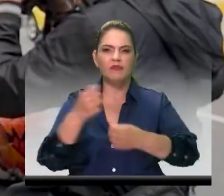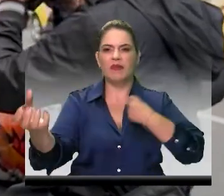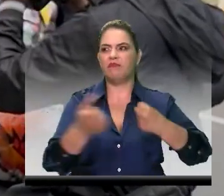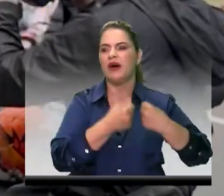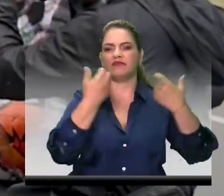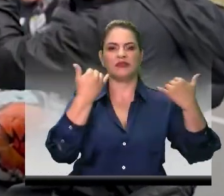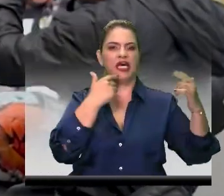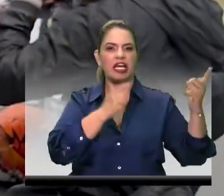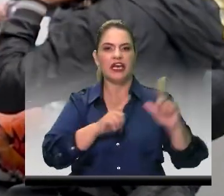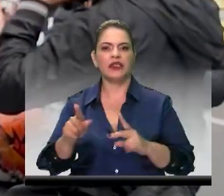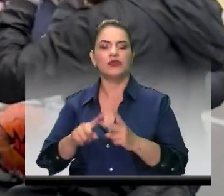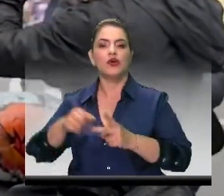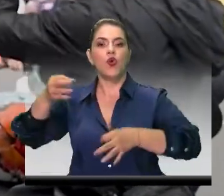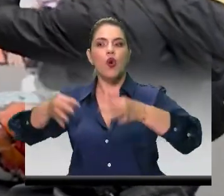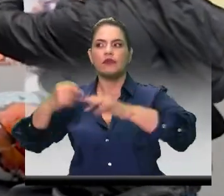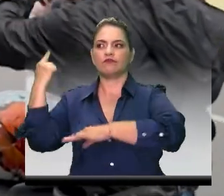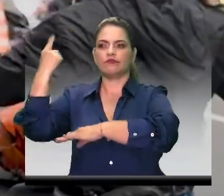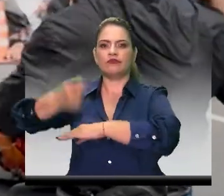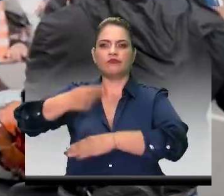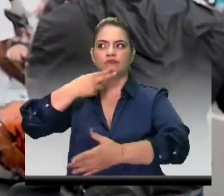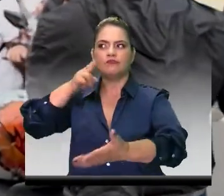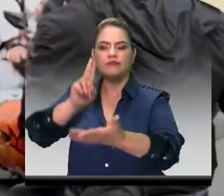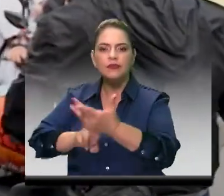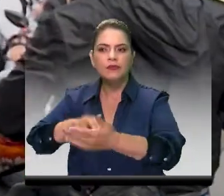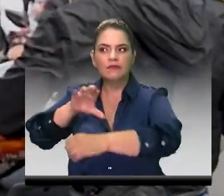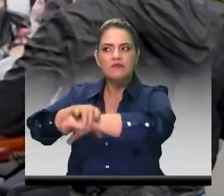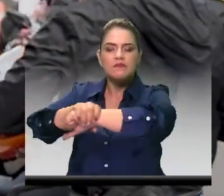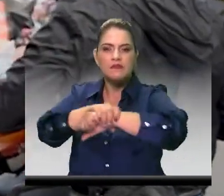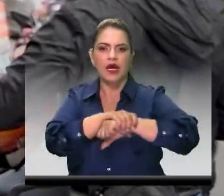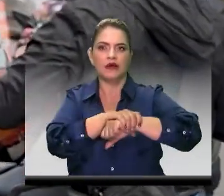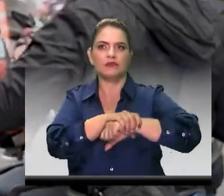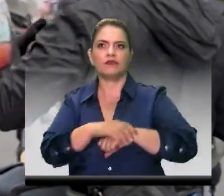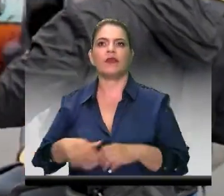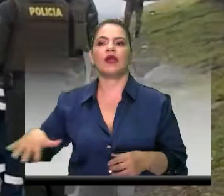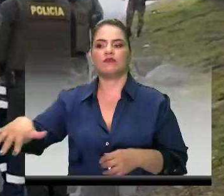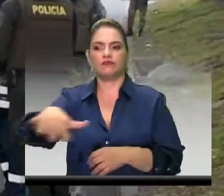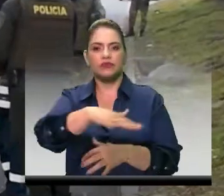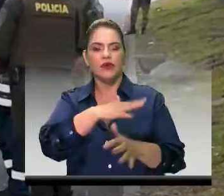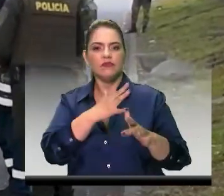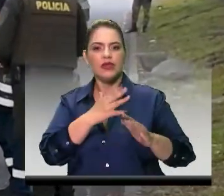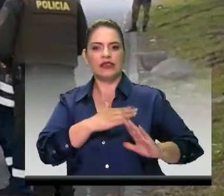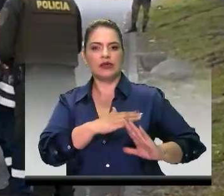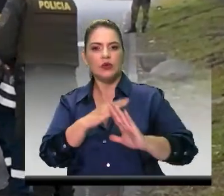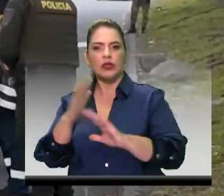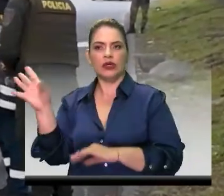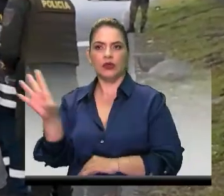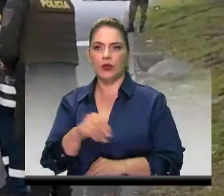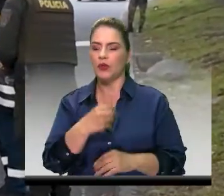judicial y flagrancia, lo que hoy nos consolida una ciudad segura, una ciudad para todos.